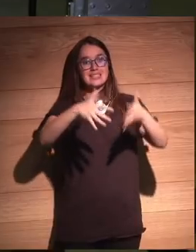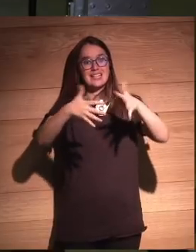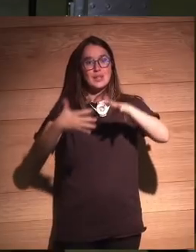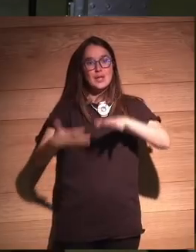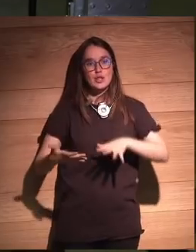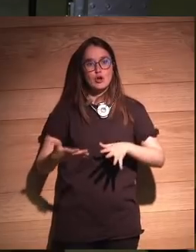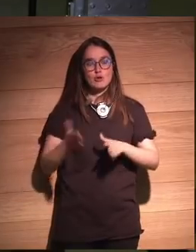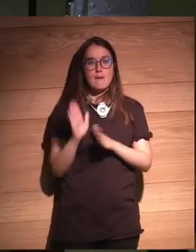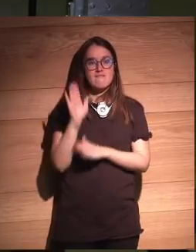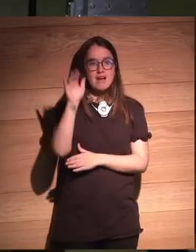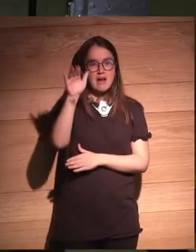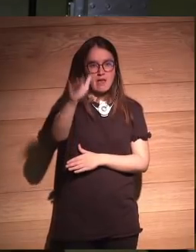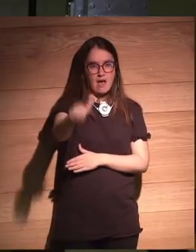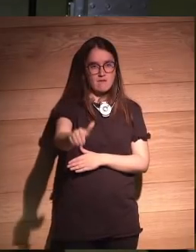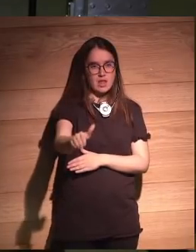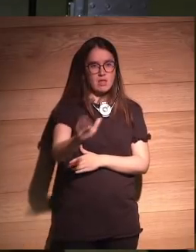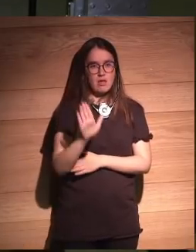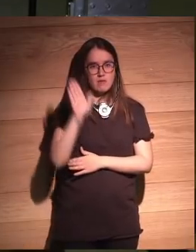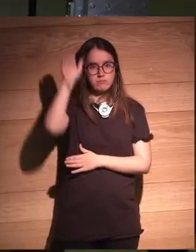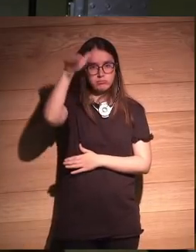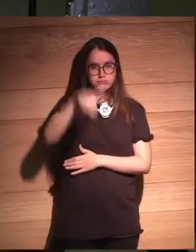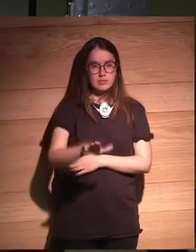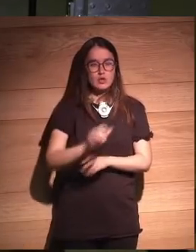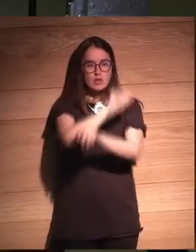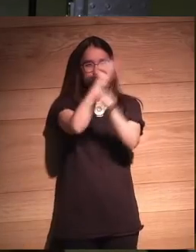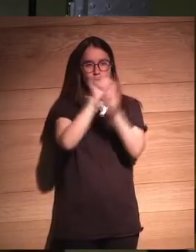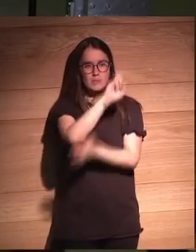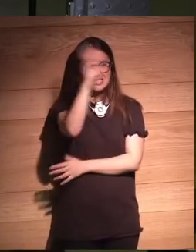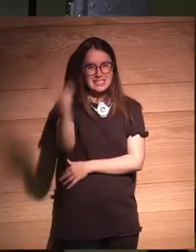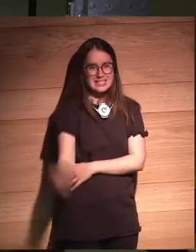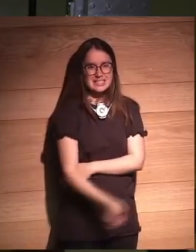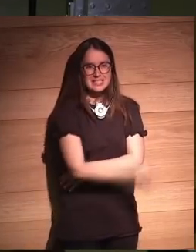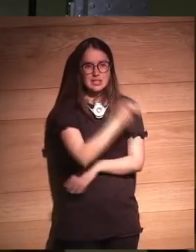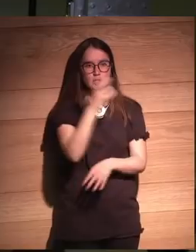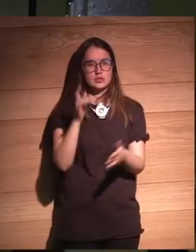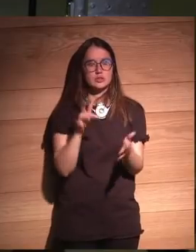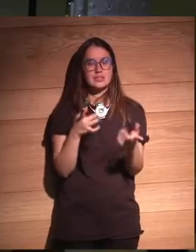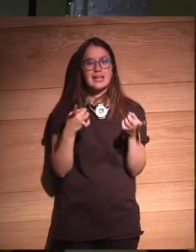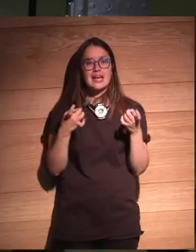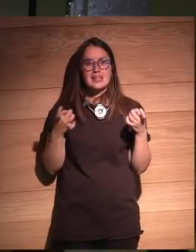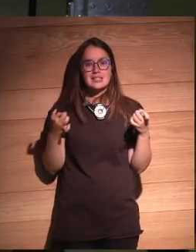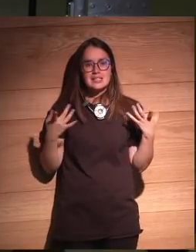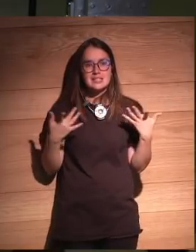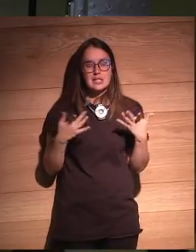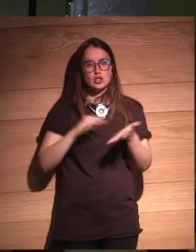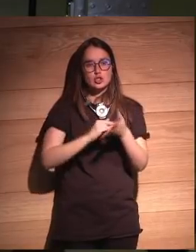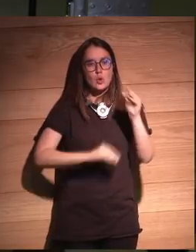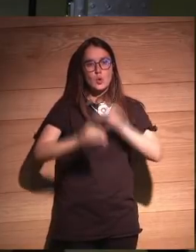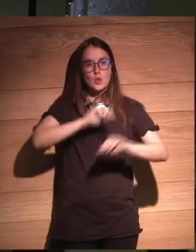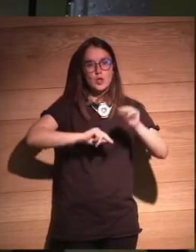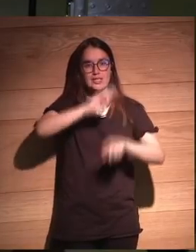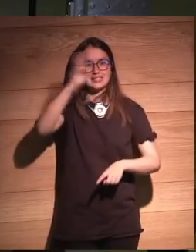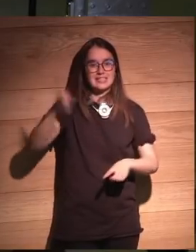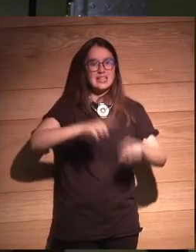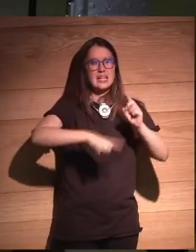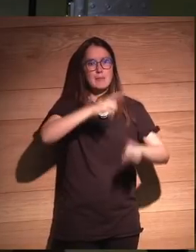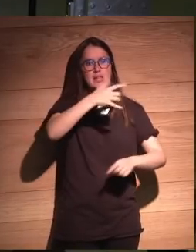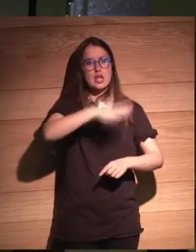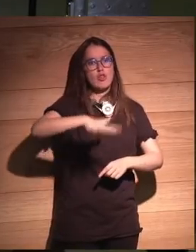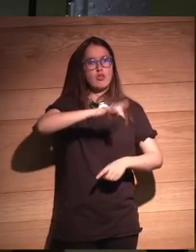es variable, sube y baja, tiene distintas formas y requiere en cierta medida diferentes soluciones en distintos lugares